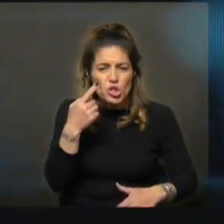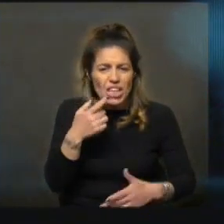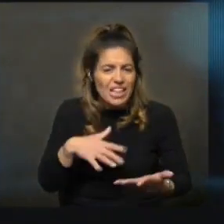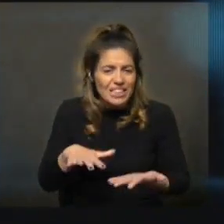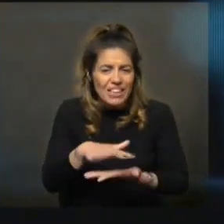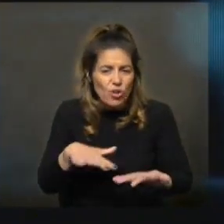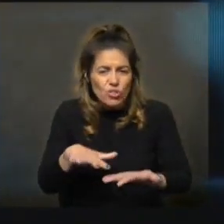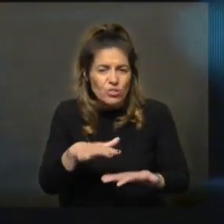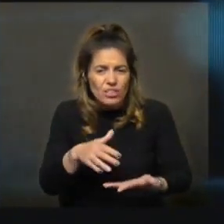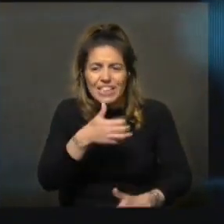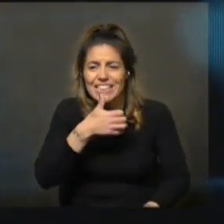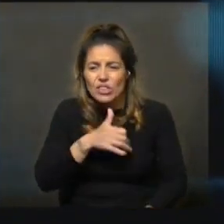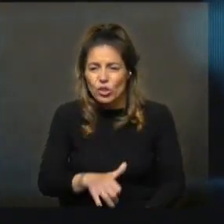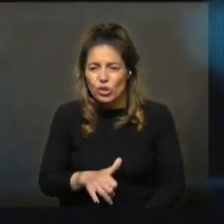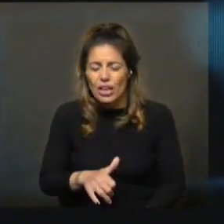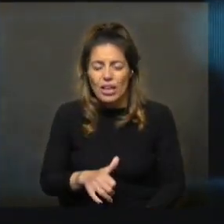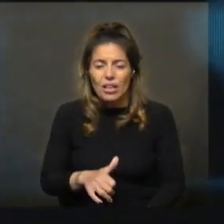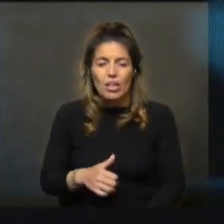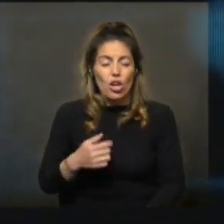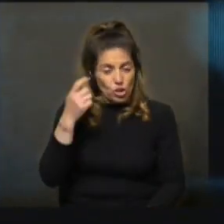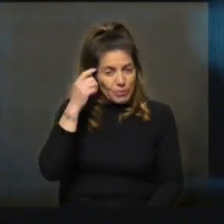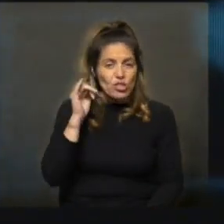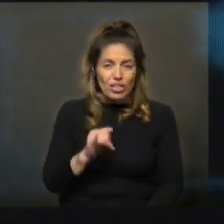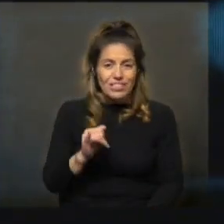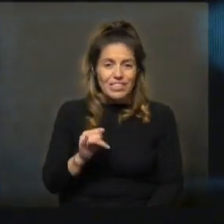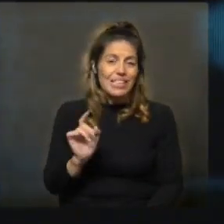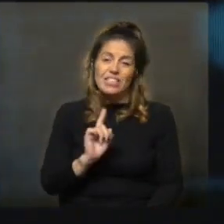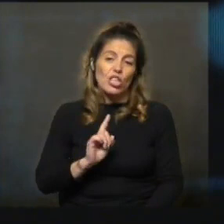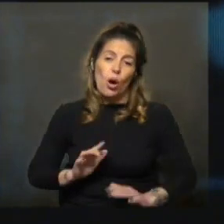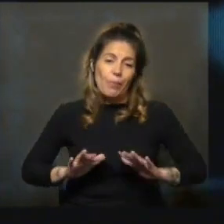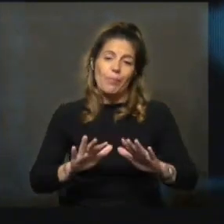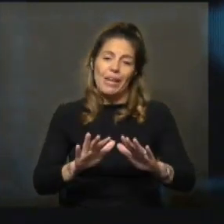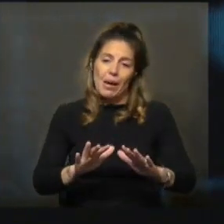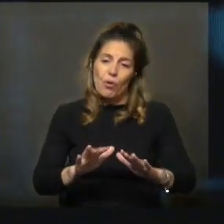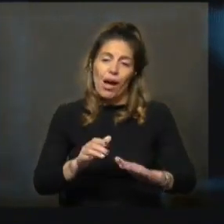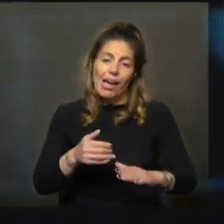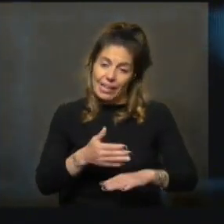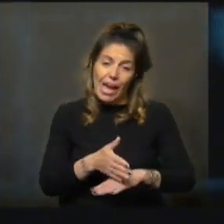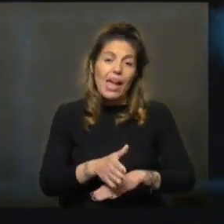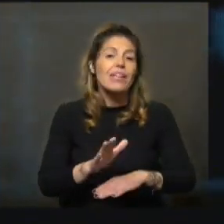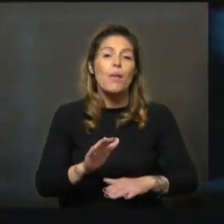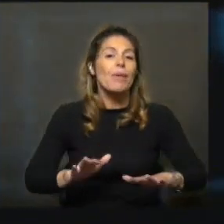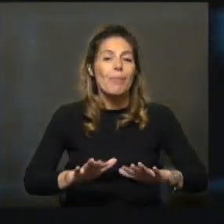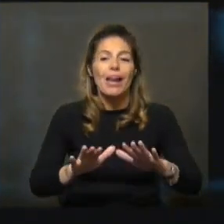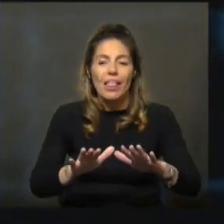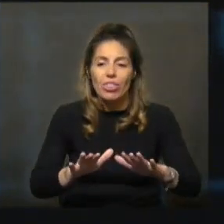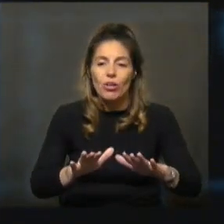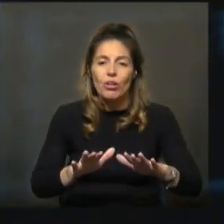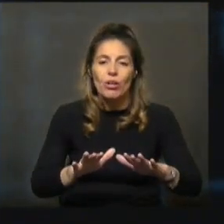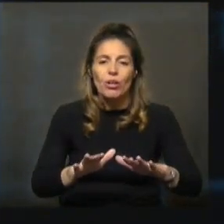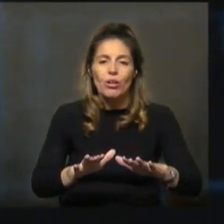este tipo yo pienso que sí y si no lo están Me parece que se tienen que ir preparando porque me parece que